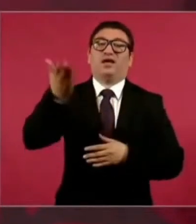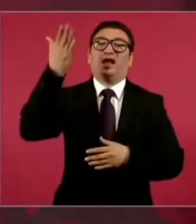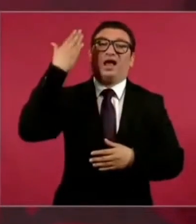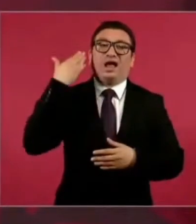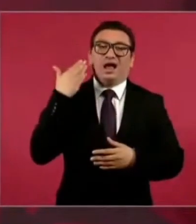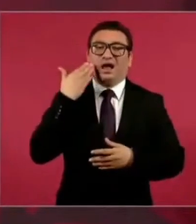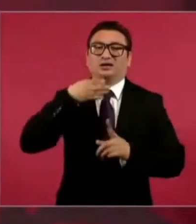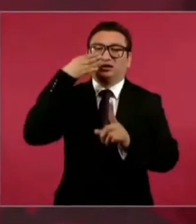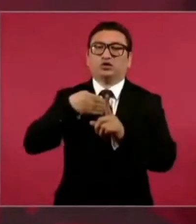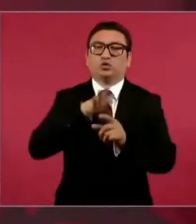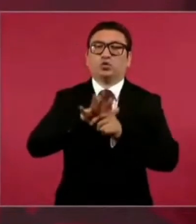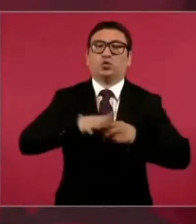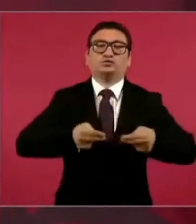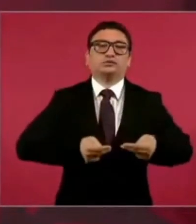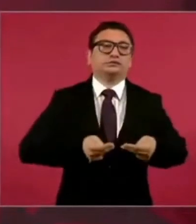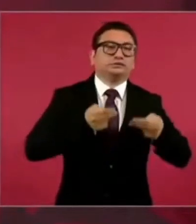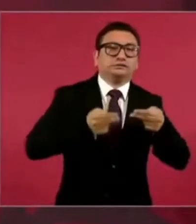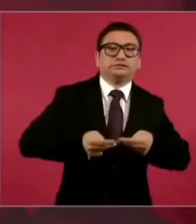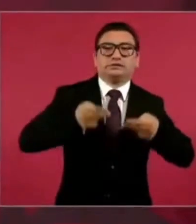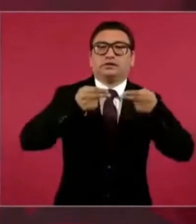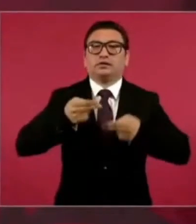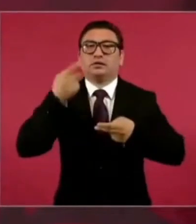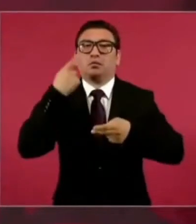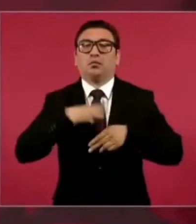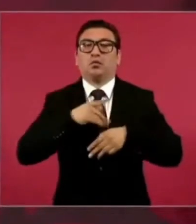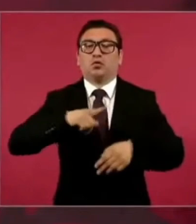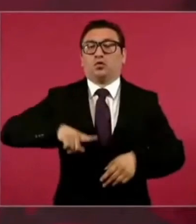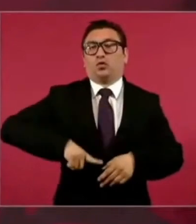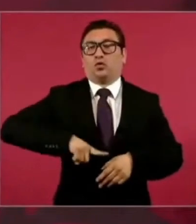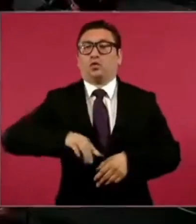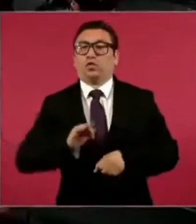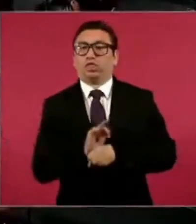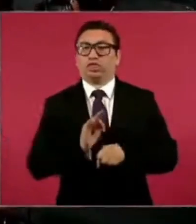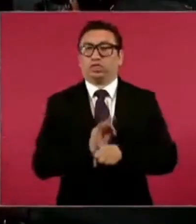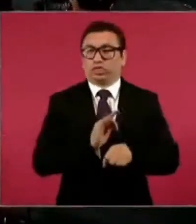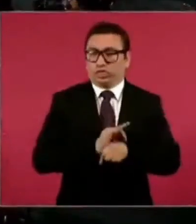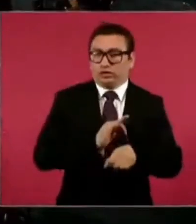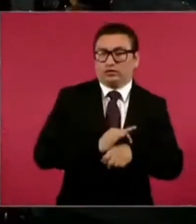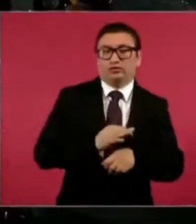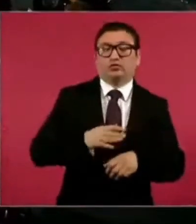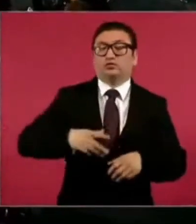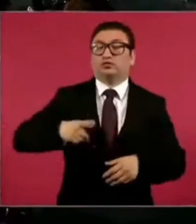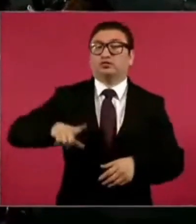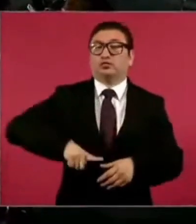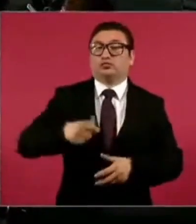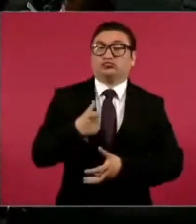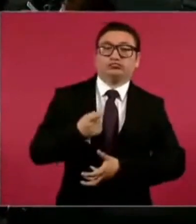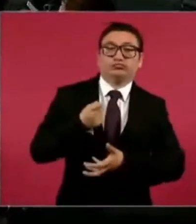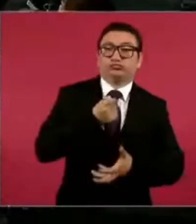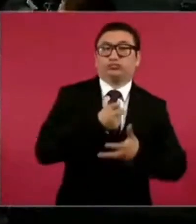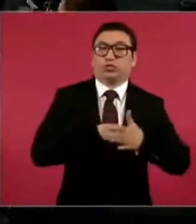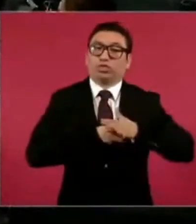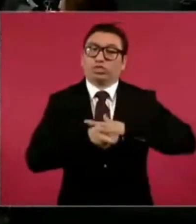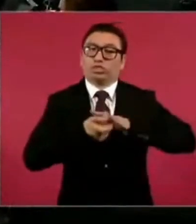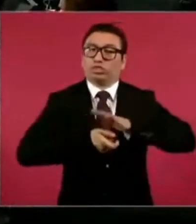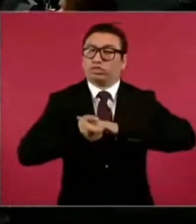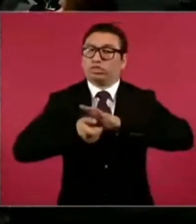hicieran jugosos negocios al amparo del poder público y tenían que cooptar,